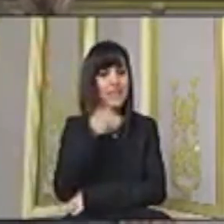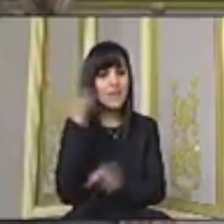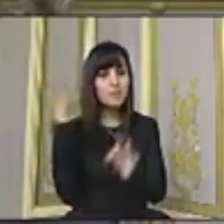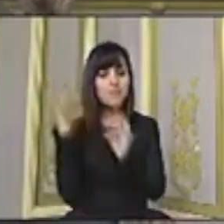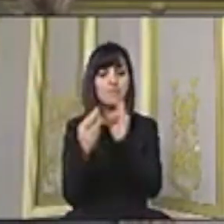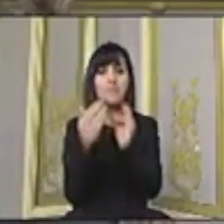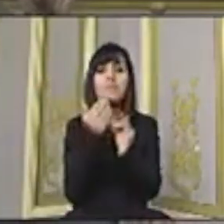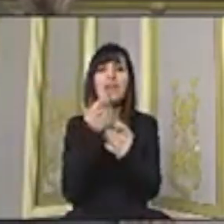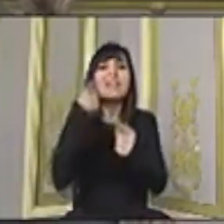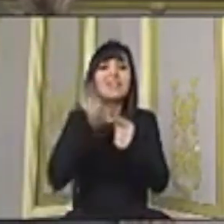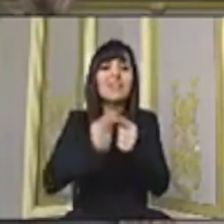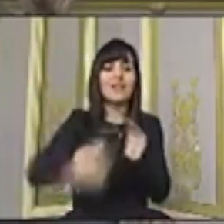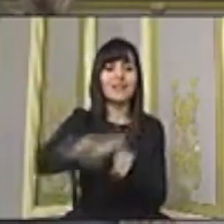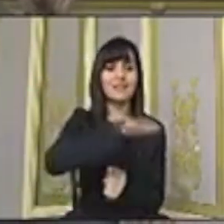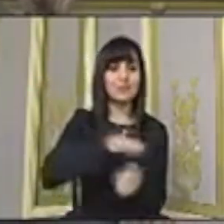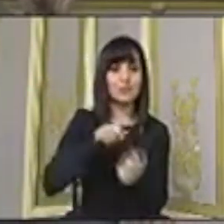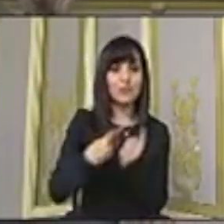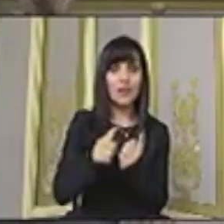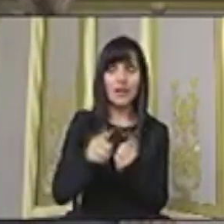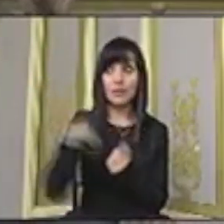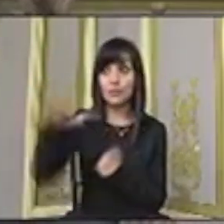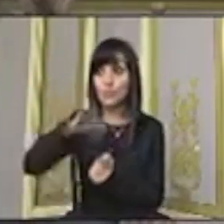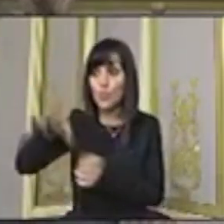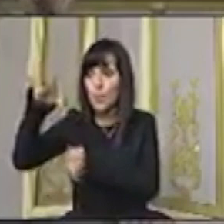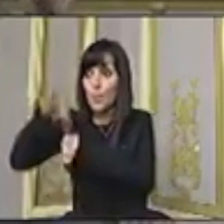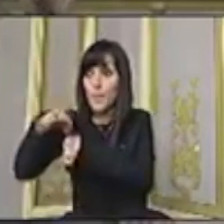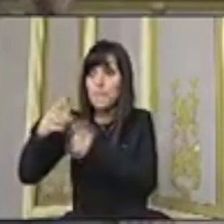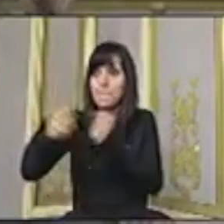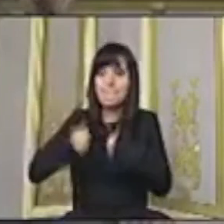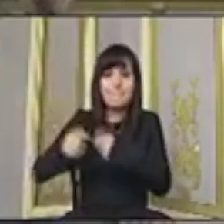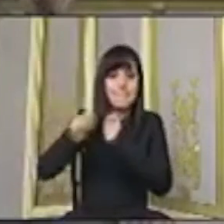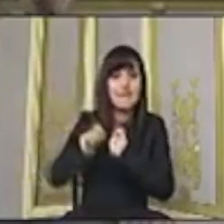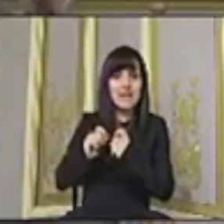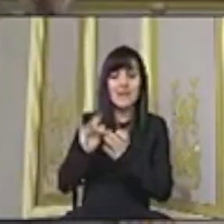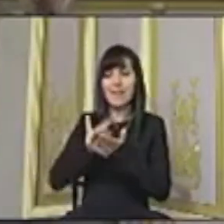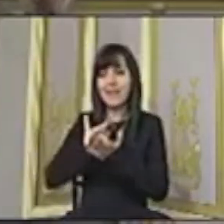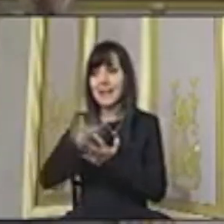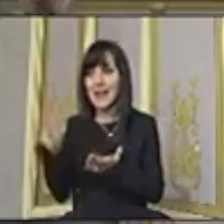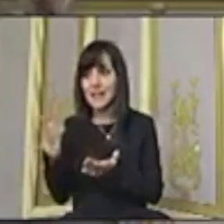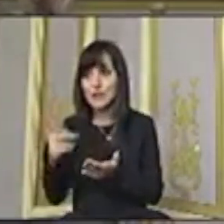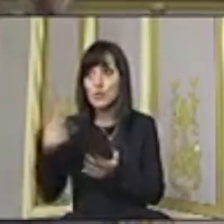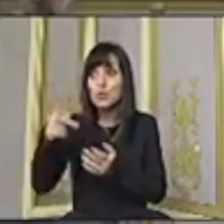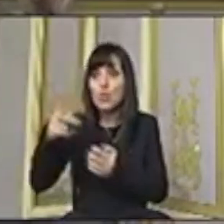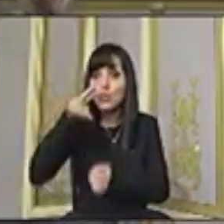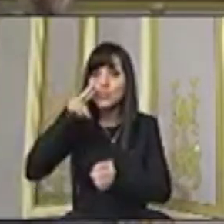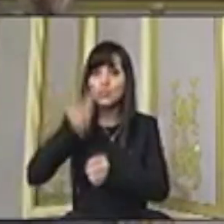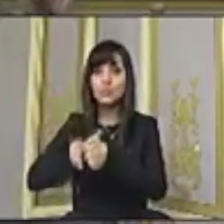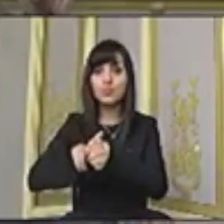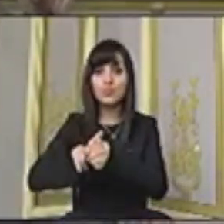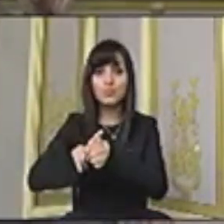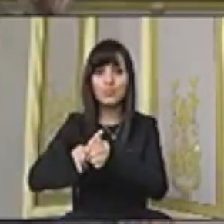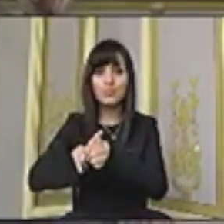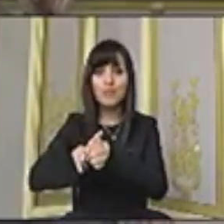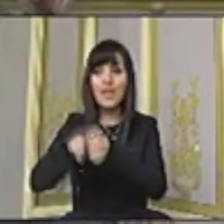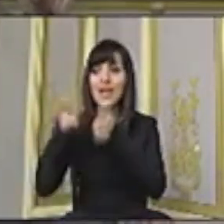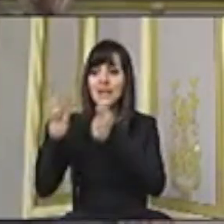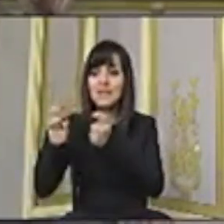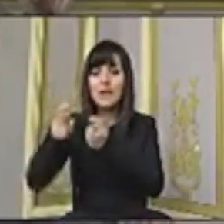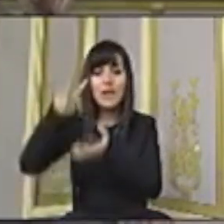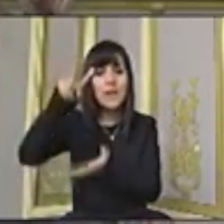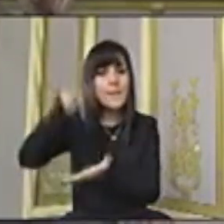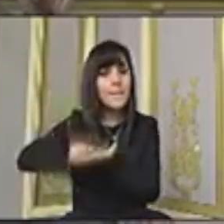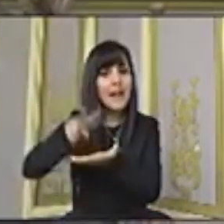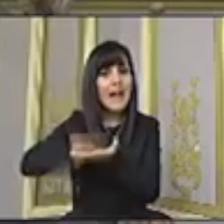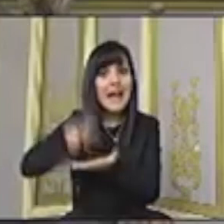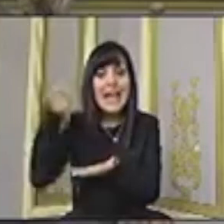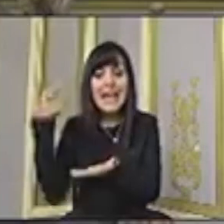poblanos. Agradezco su voto de confianza, su representación democrática ganada en las urnas, válida esta